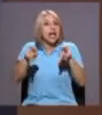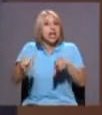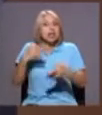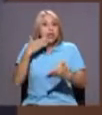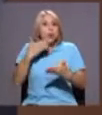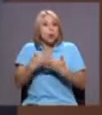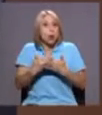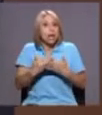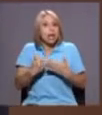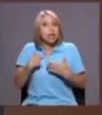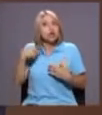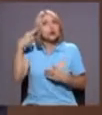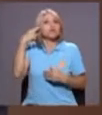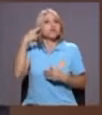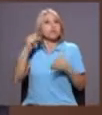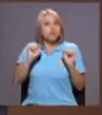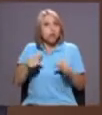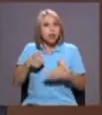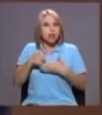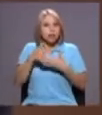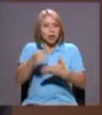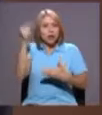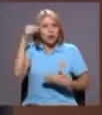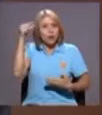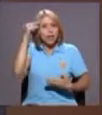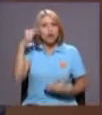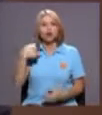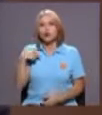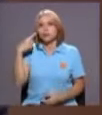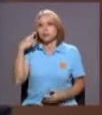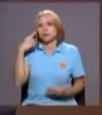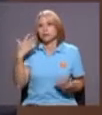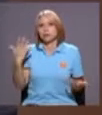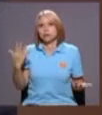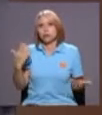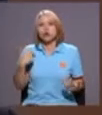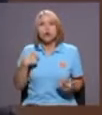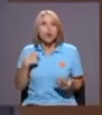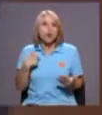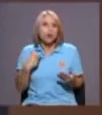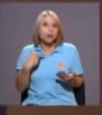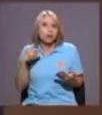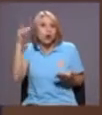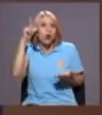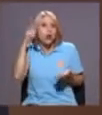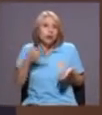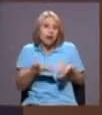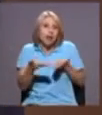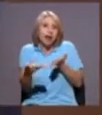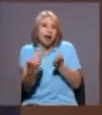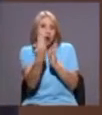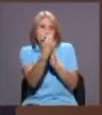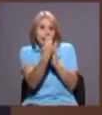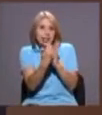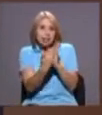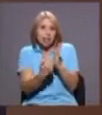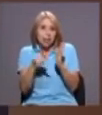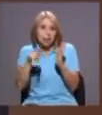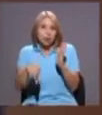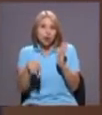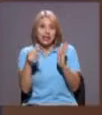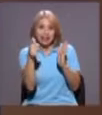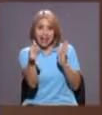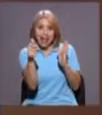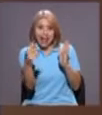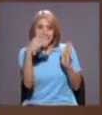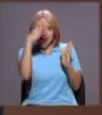dije, pues uno obviamente le da una lista, él escoge al final en lo que él cree que